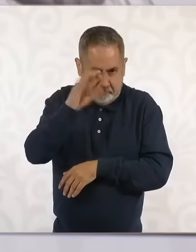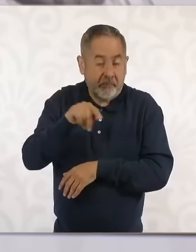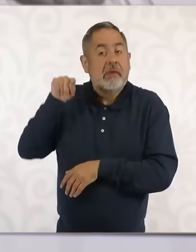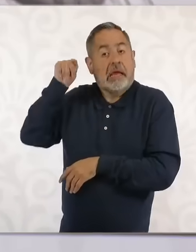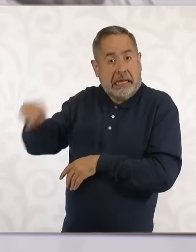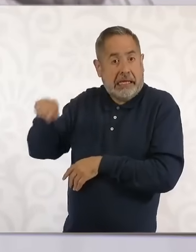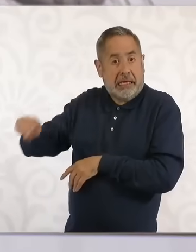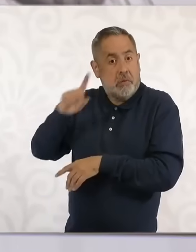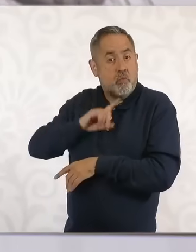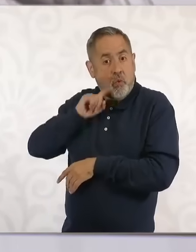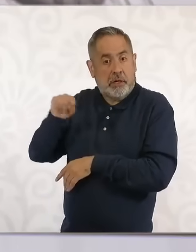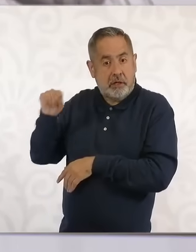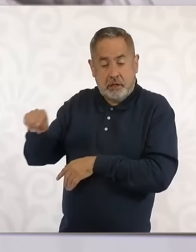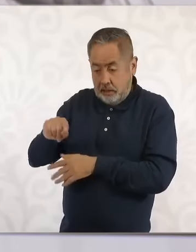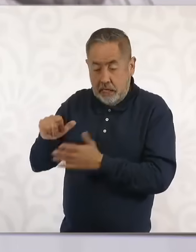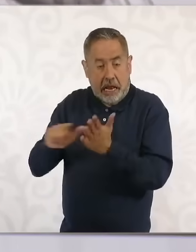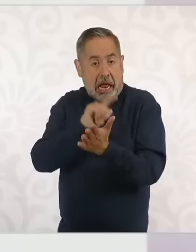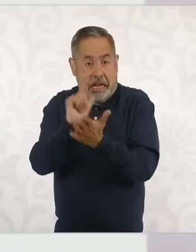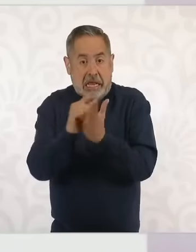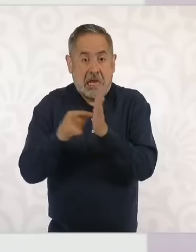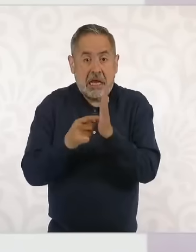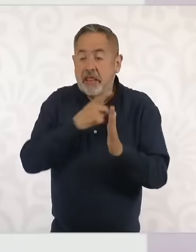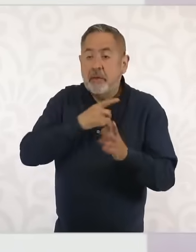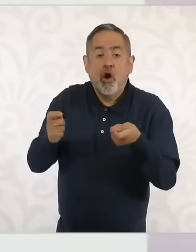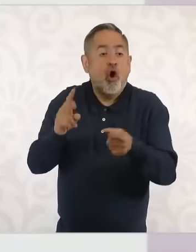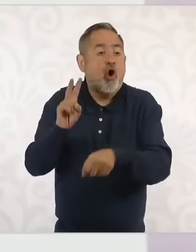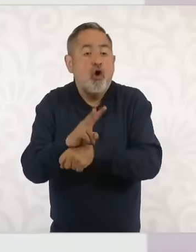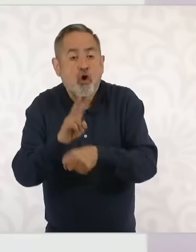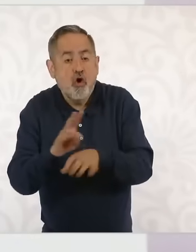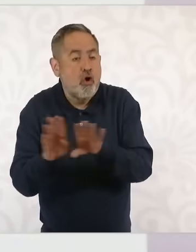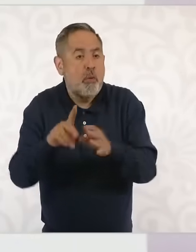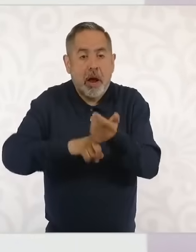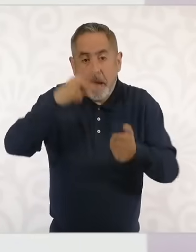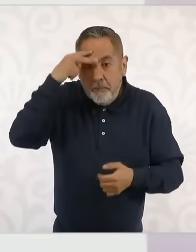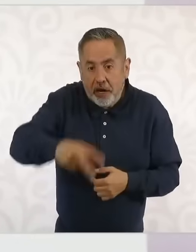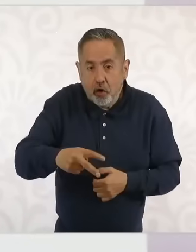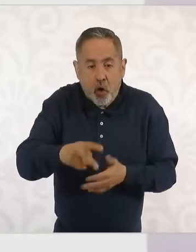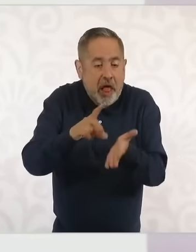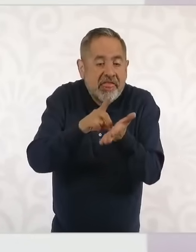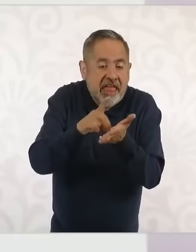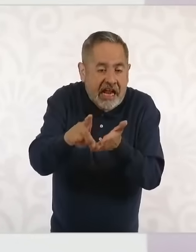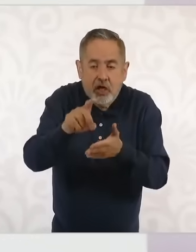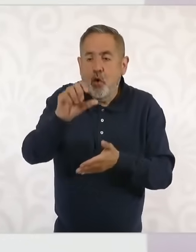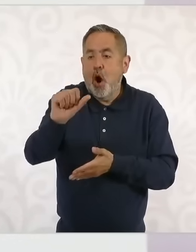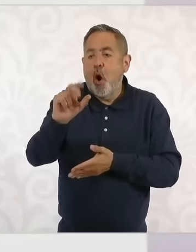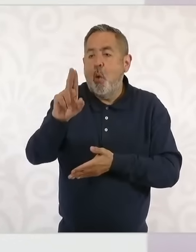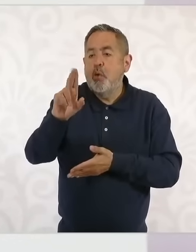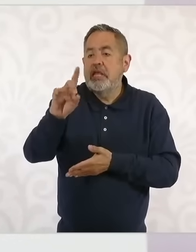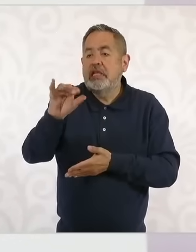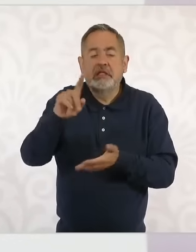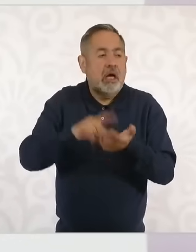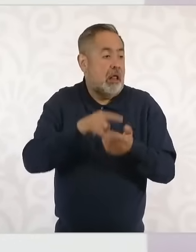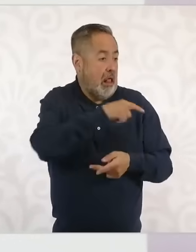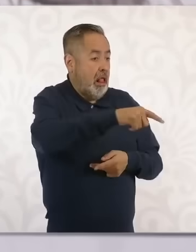que tienen, porque eso está en la ley, que tiene que regularse en particular en México el tema del derecho a las audiencias. ¿Cómo se va a